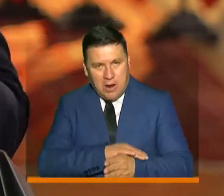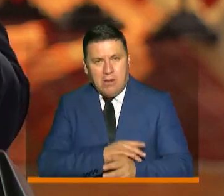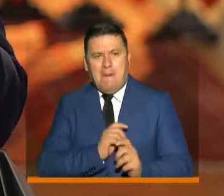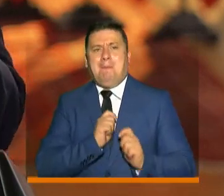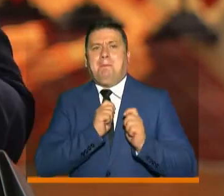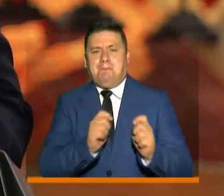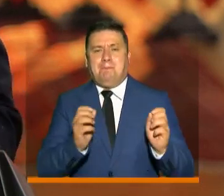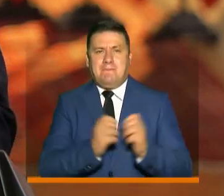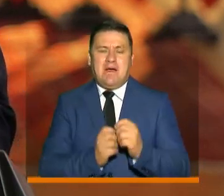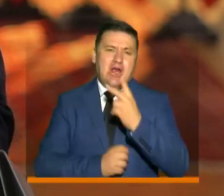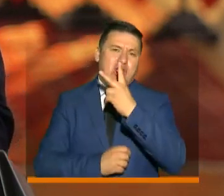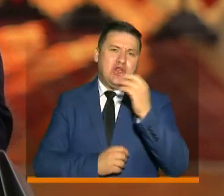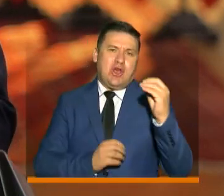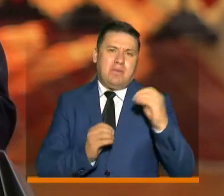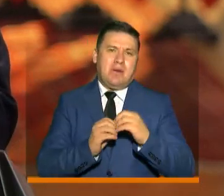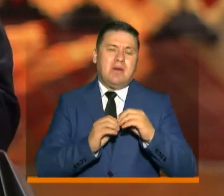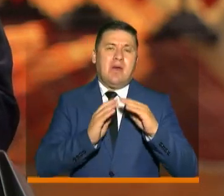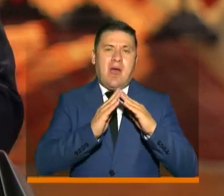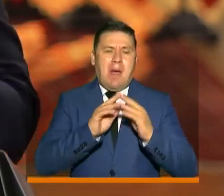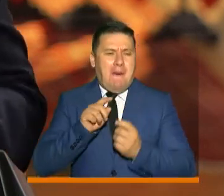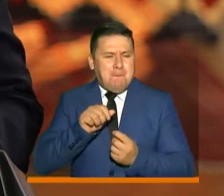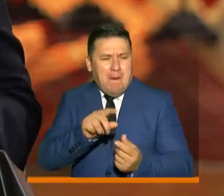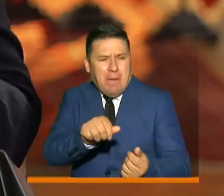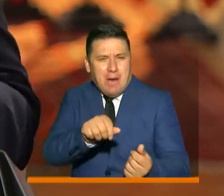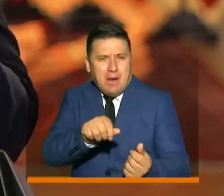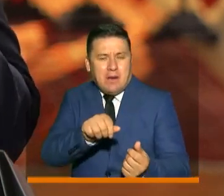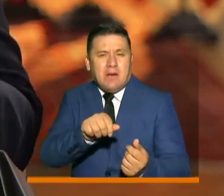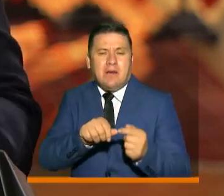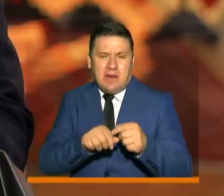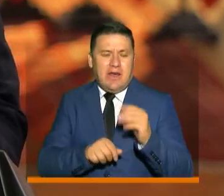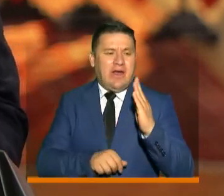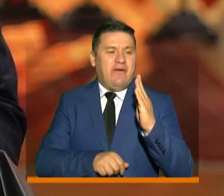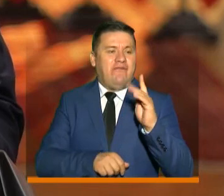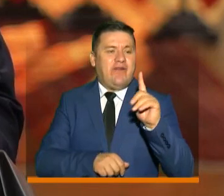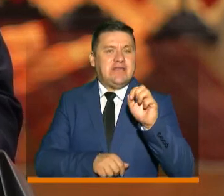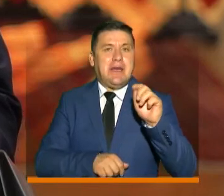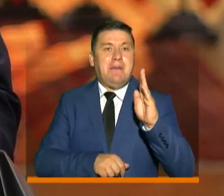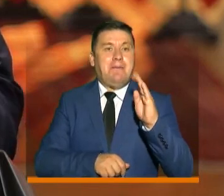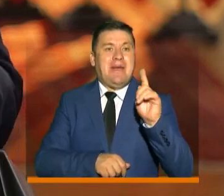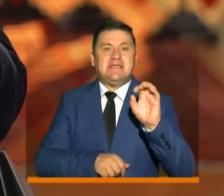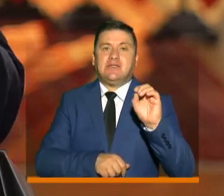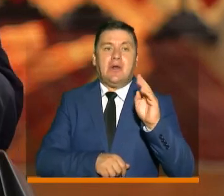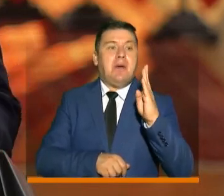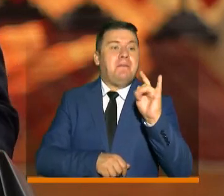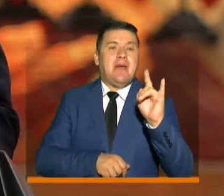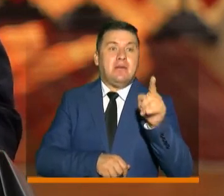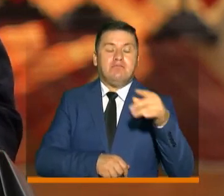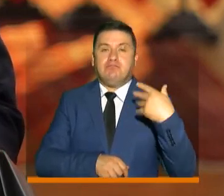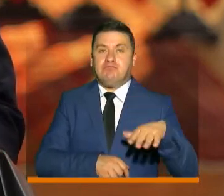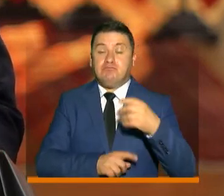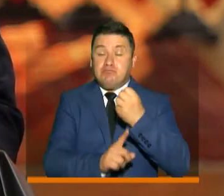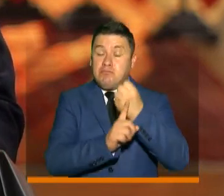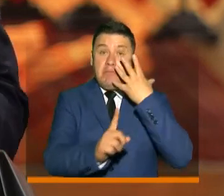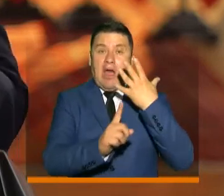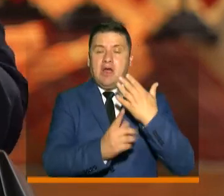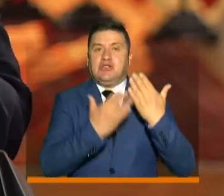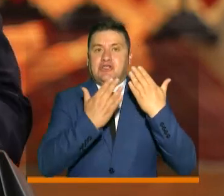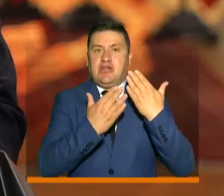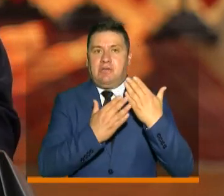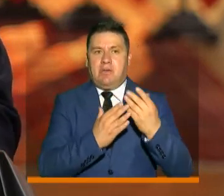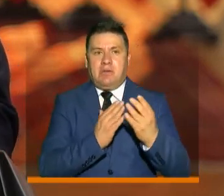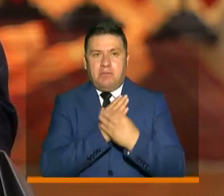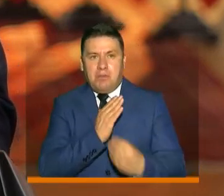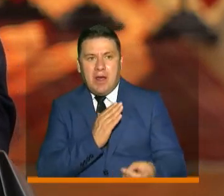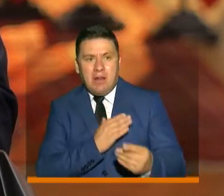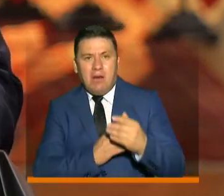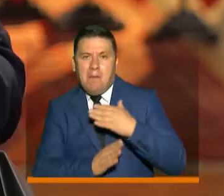otorgamiento de 200 mil subsidios de vivienda mediante el fresh bis y no bis que impactará en los menos favorecidos y en la